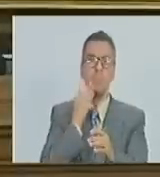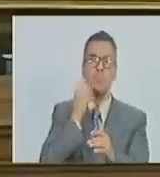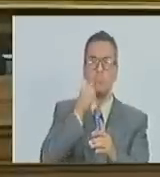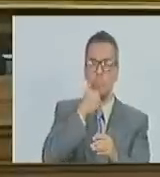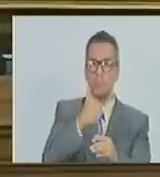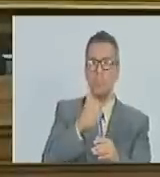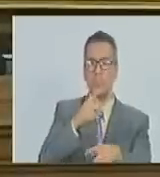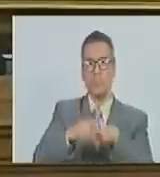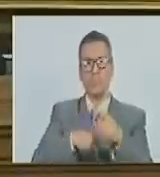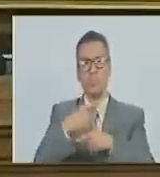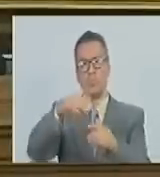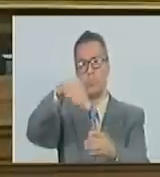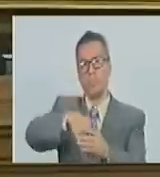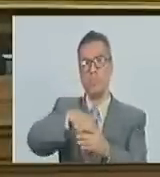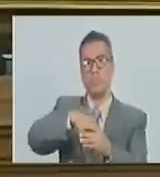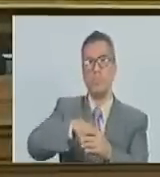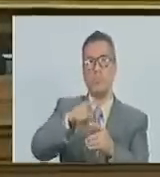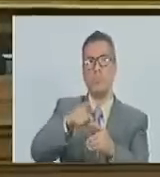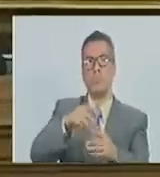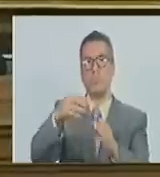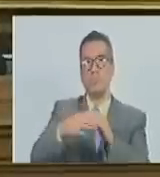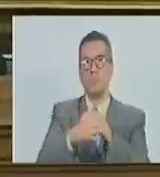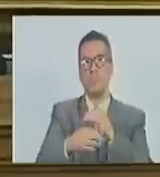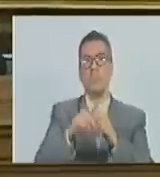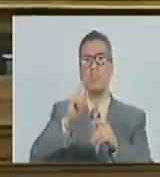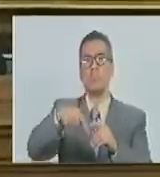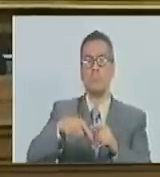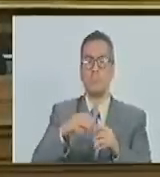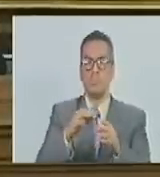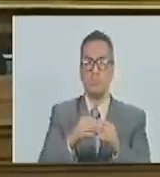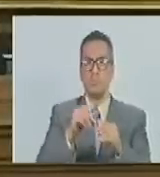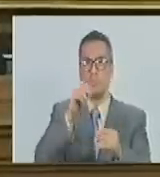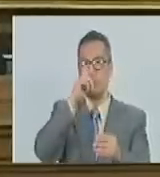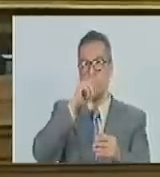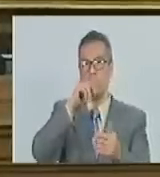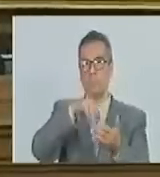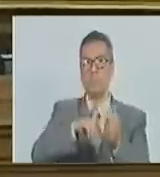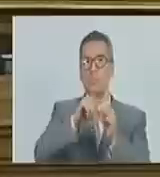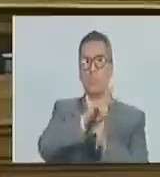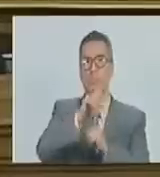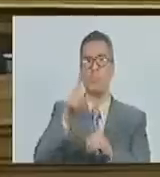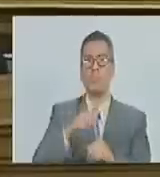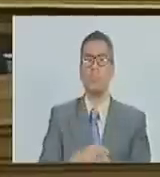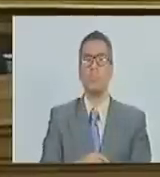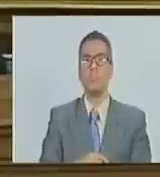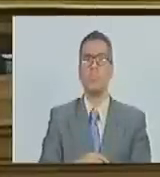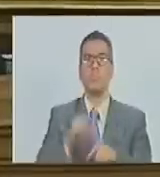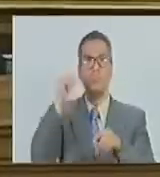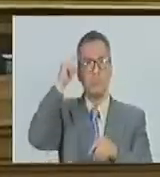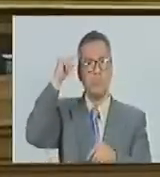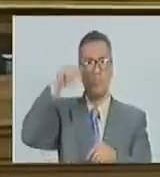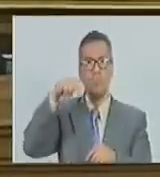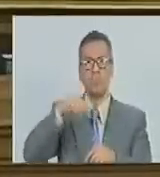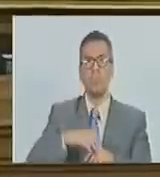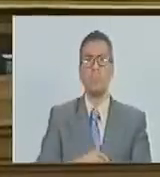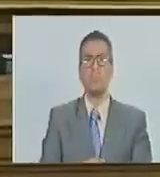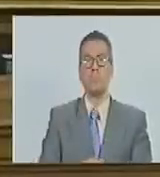el proceso electoral regional y municipal del año 2021. Y hoy